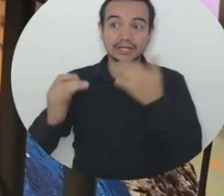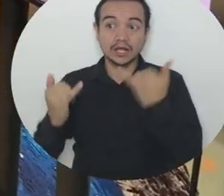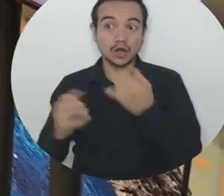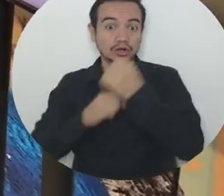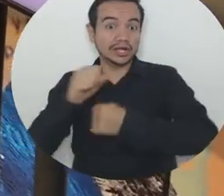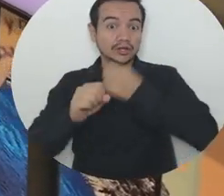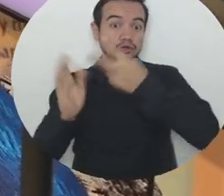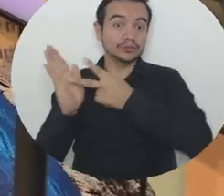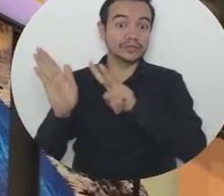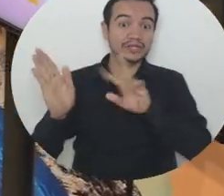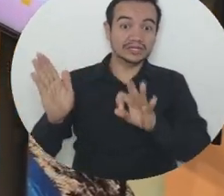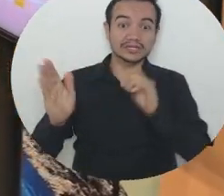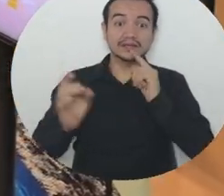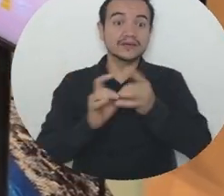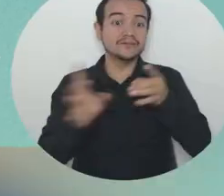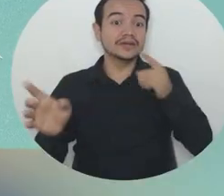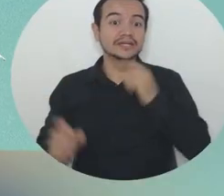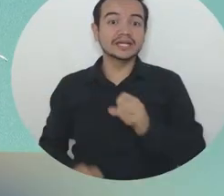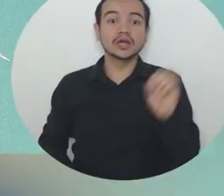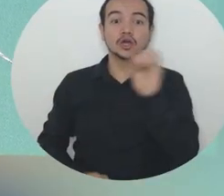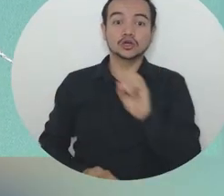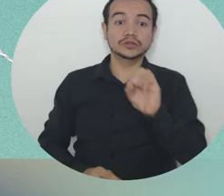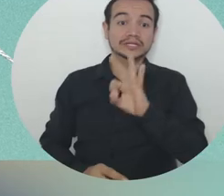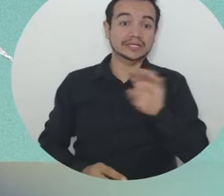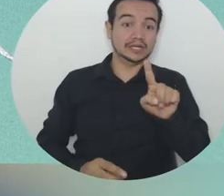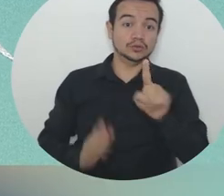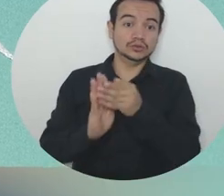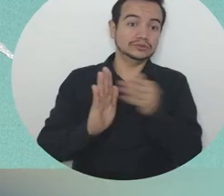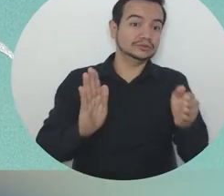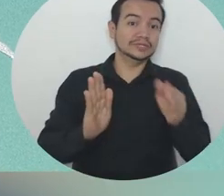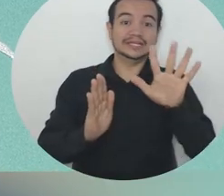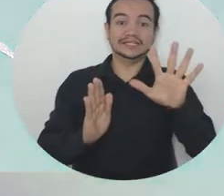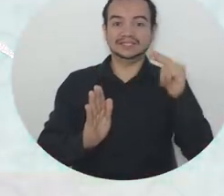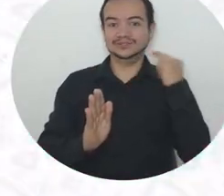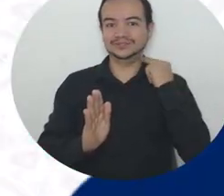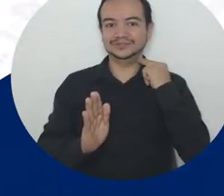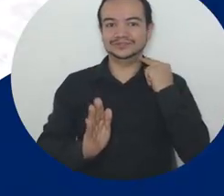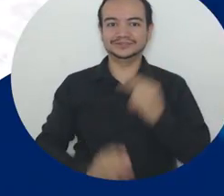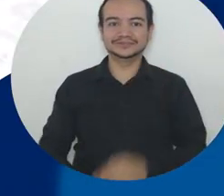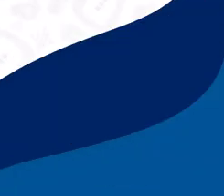este 2023 se realizará del 31 de octubre al 5 de noviembre.